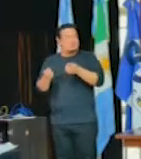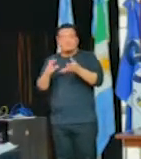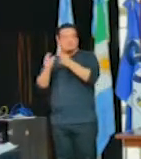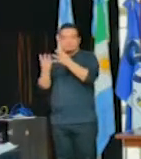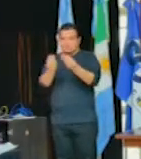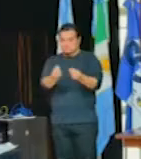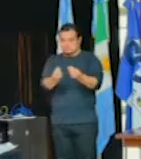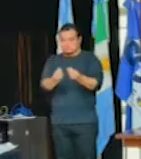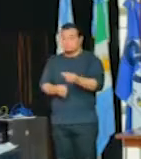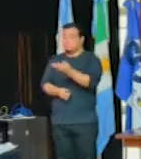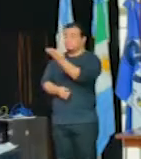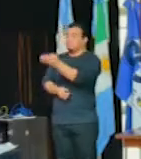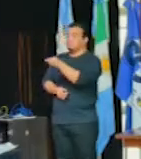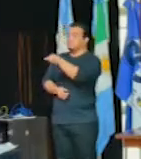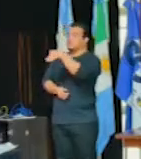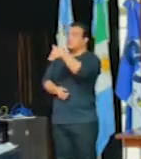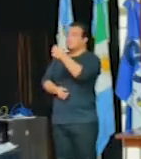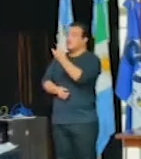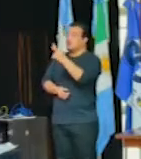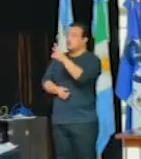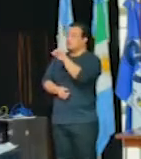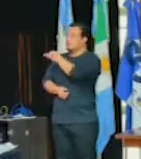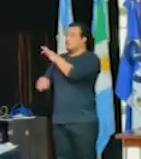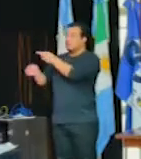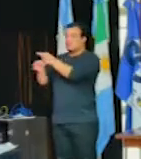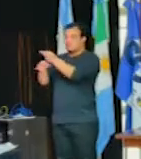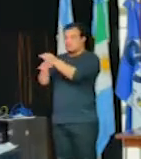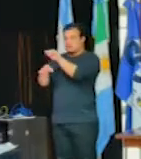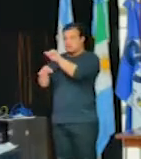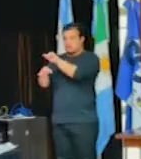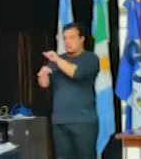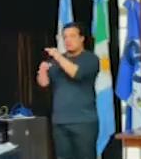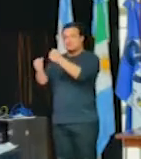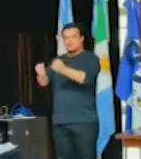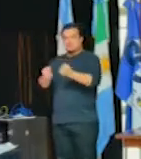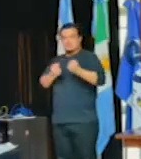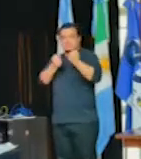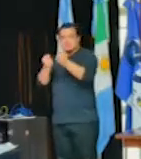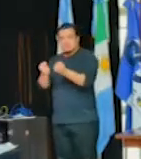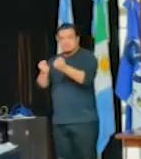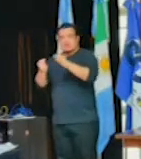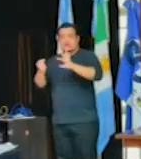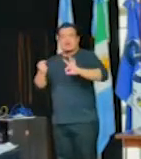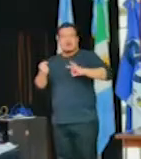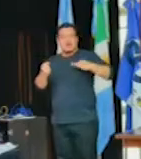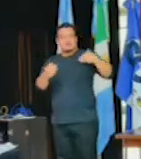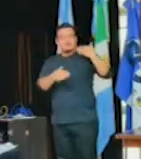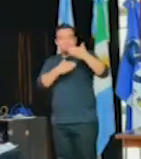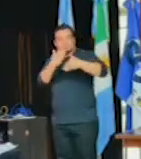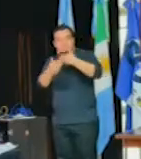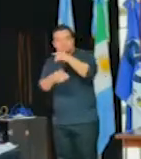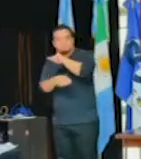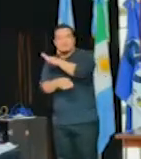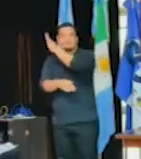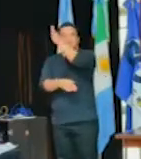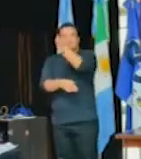su discípulo, con mucha pasión, viene al hospital todos los años y nos brinda este taller. Este va a